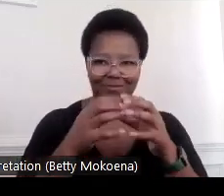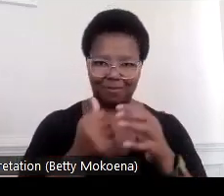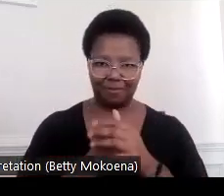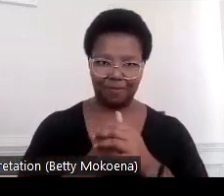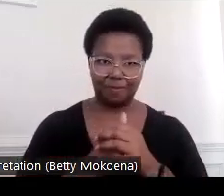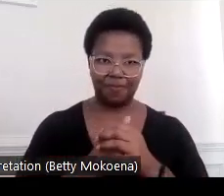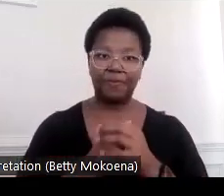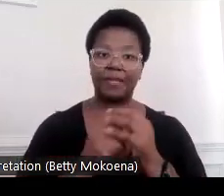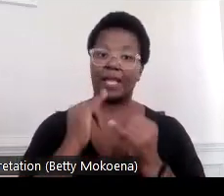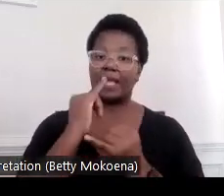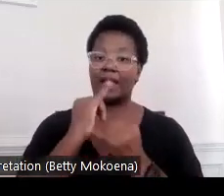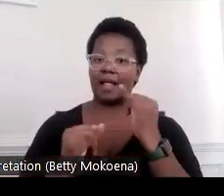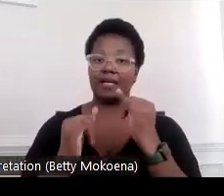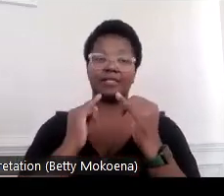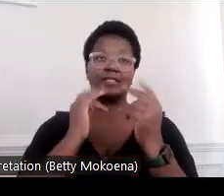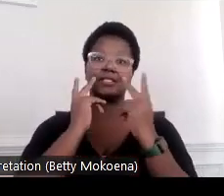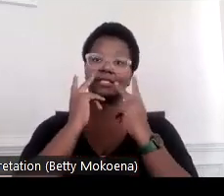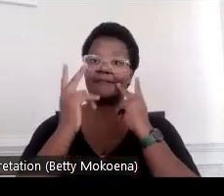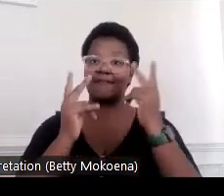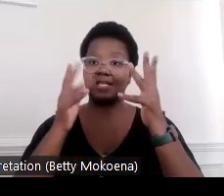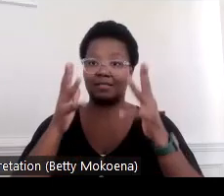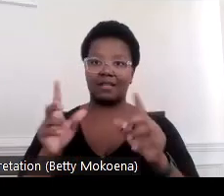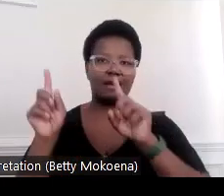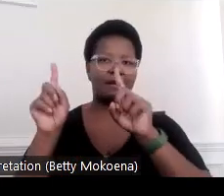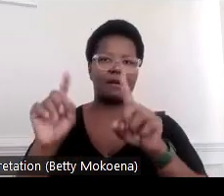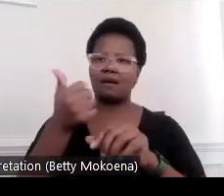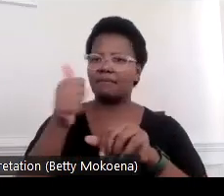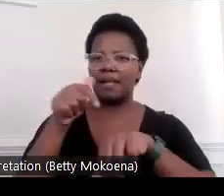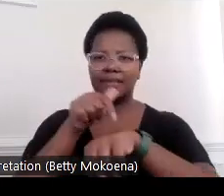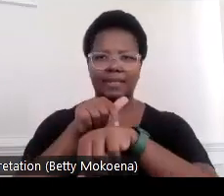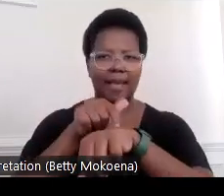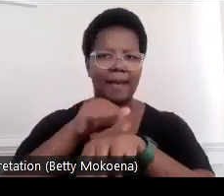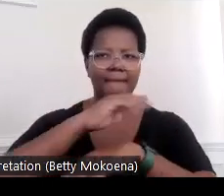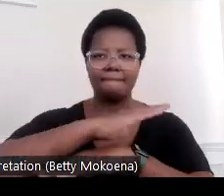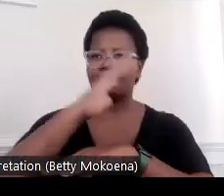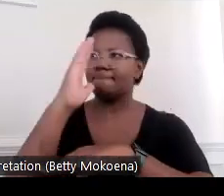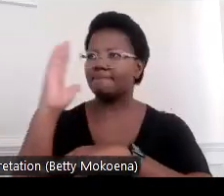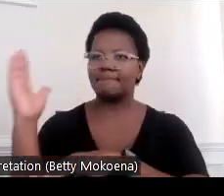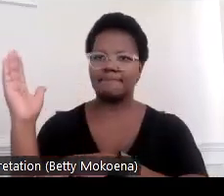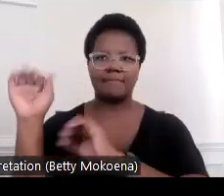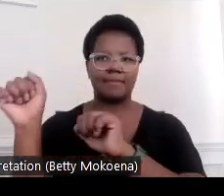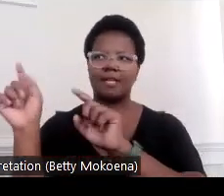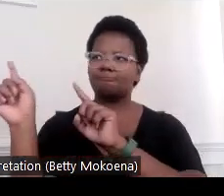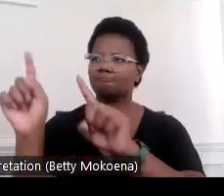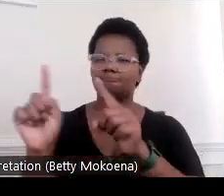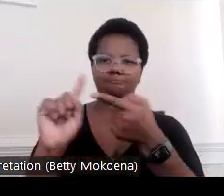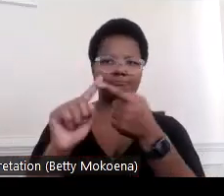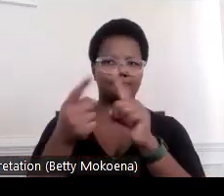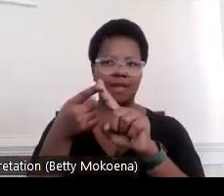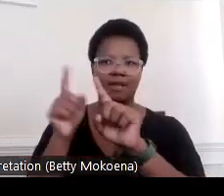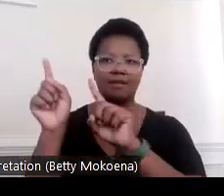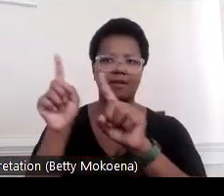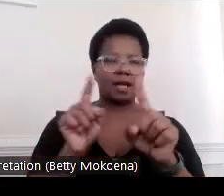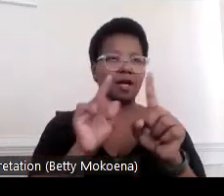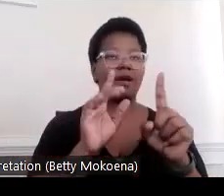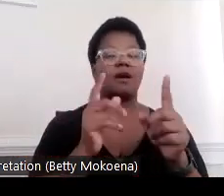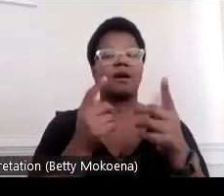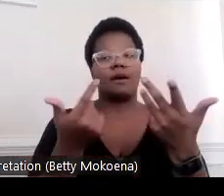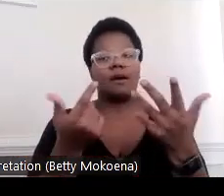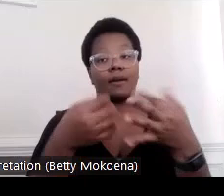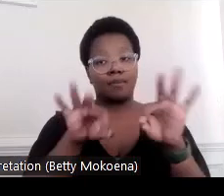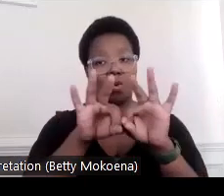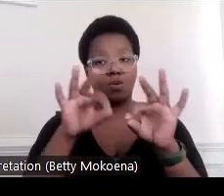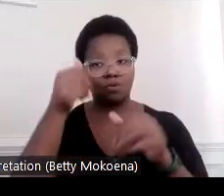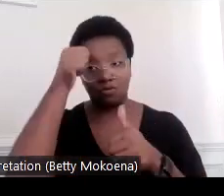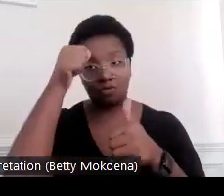a la comunidad y conocer a otros verdad tener interacciones y por fin que ellos puedan recibir visitan cualquier momento deberían